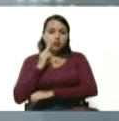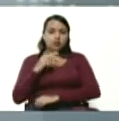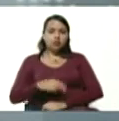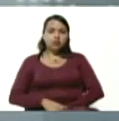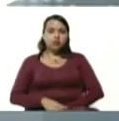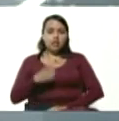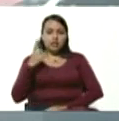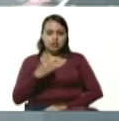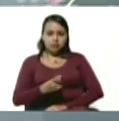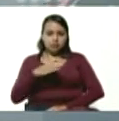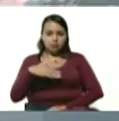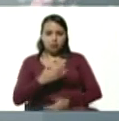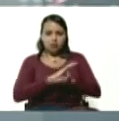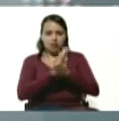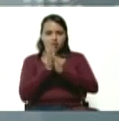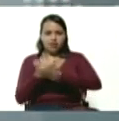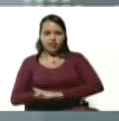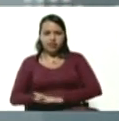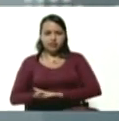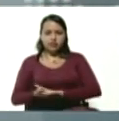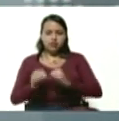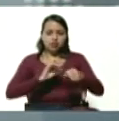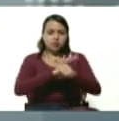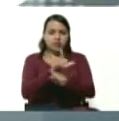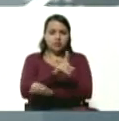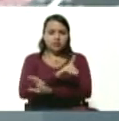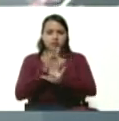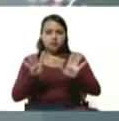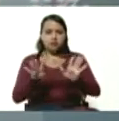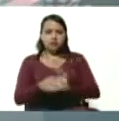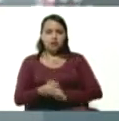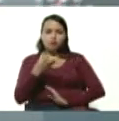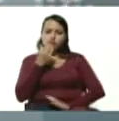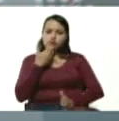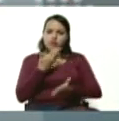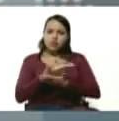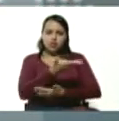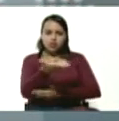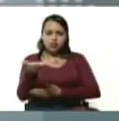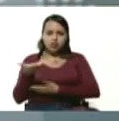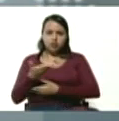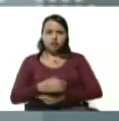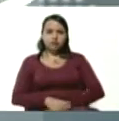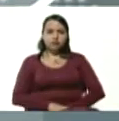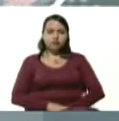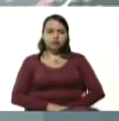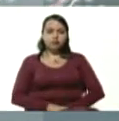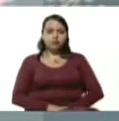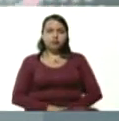derrotar la pandemia por COVID-19 muchas gracias a todas y a todos